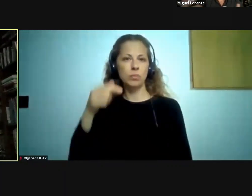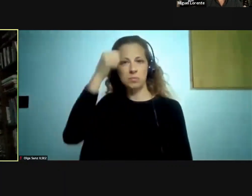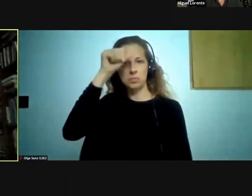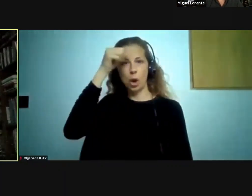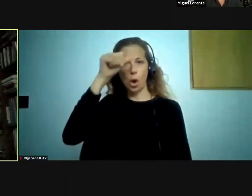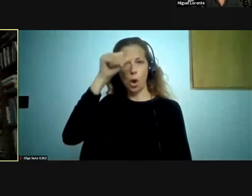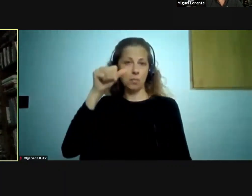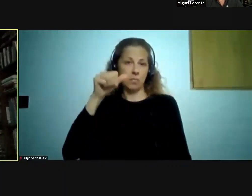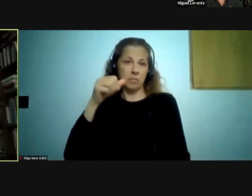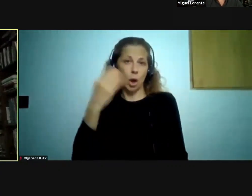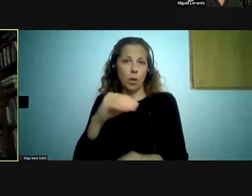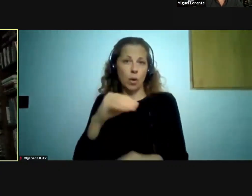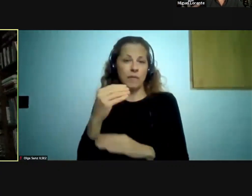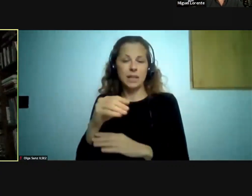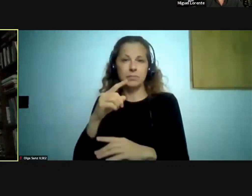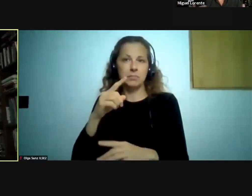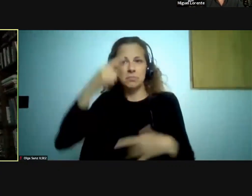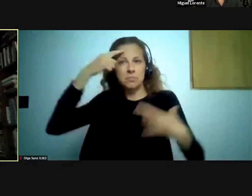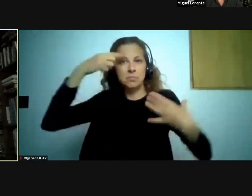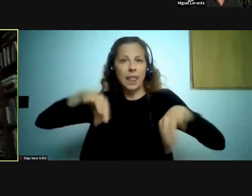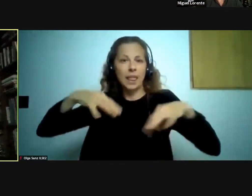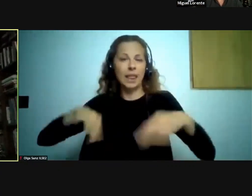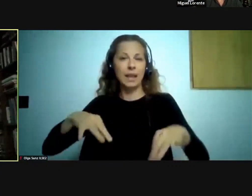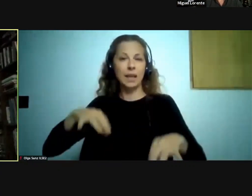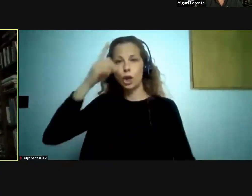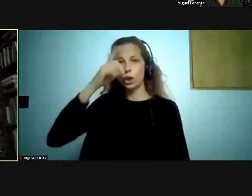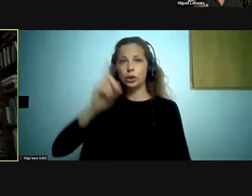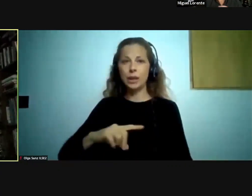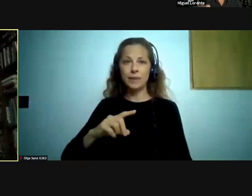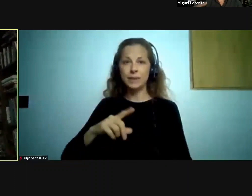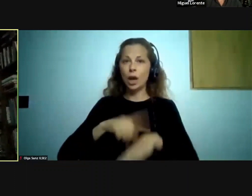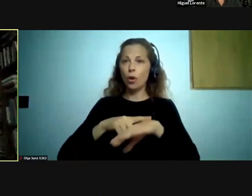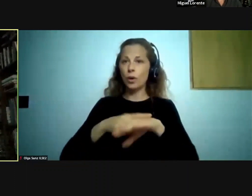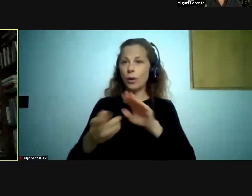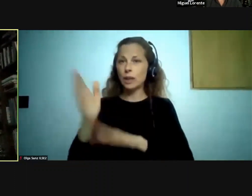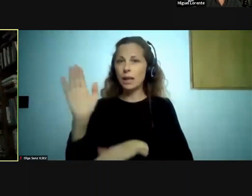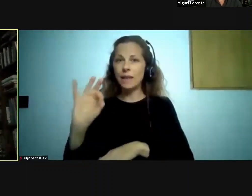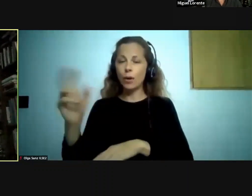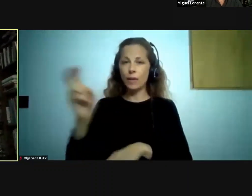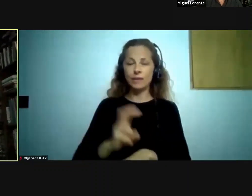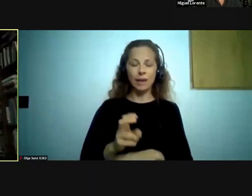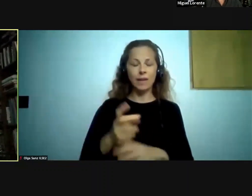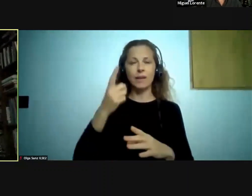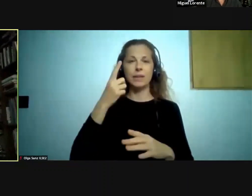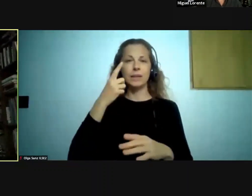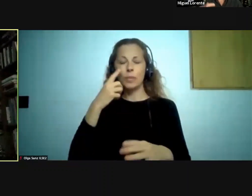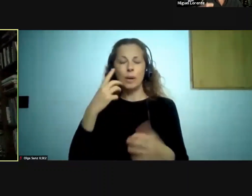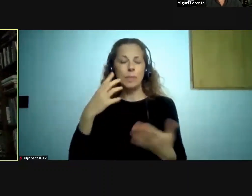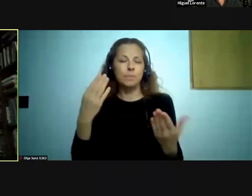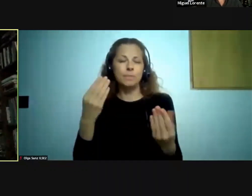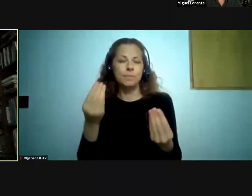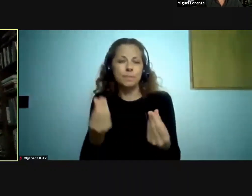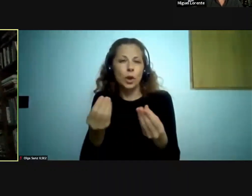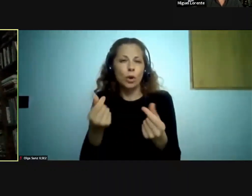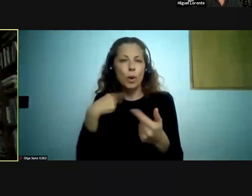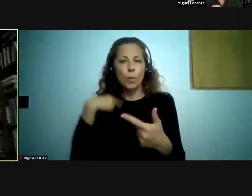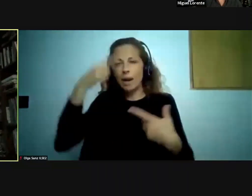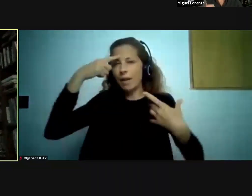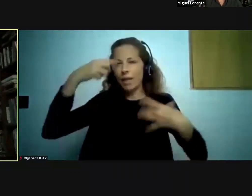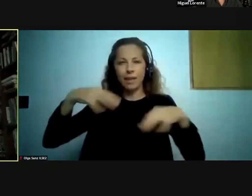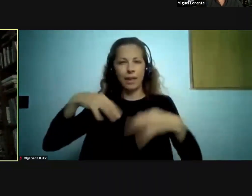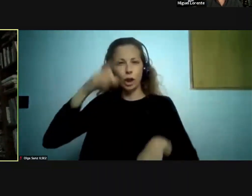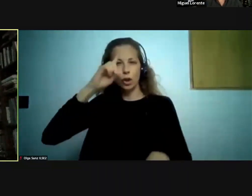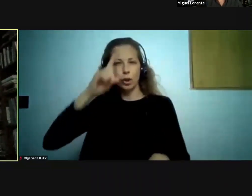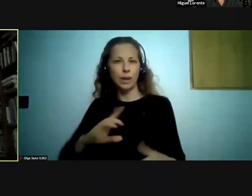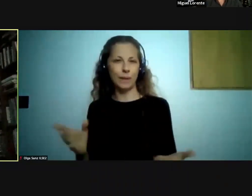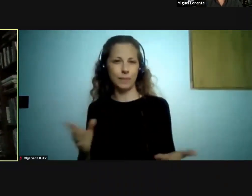colegio o en el horario de salida y de entrada, no creen que ellos tengan ningún privilegio, ¿no? Pues tomar conciencia, hacerles tomar conciencia de esa realidad para transformarla